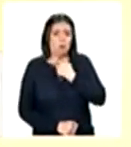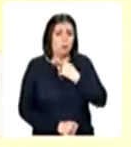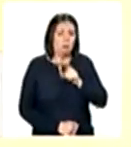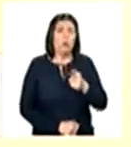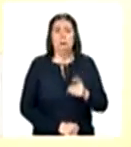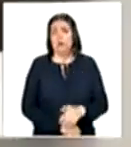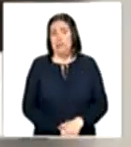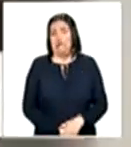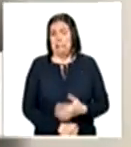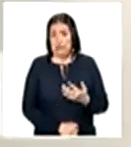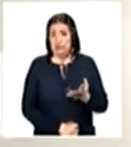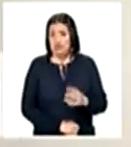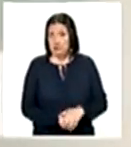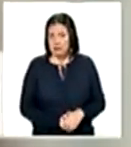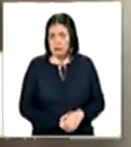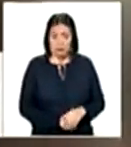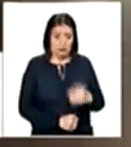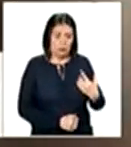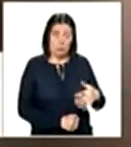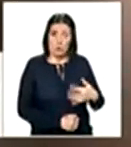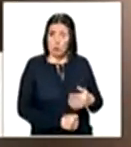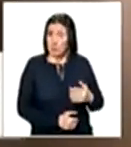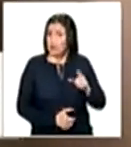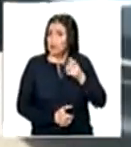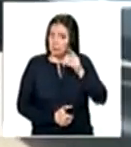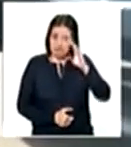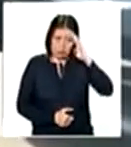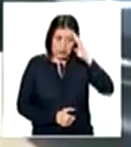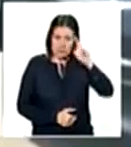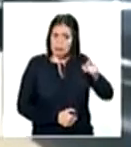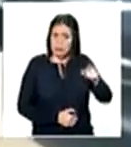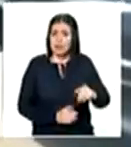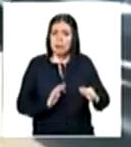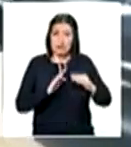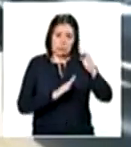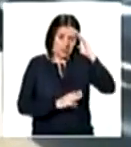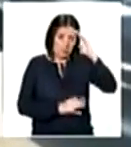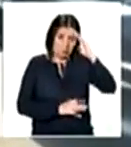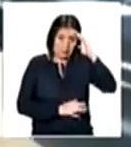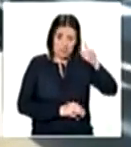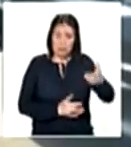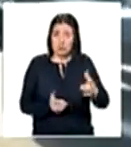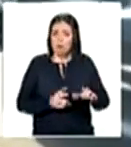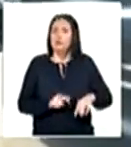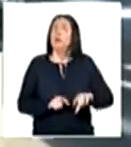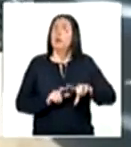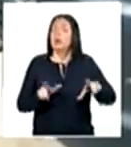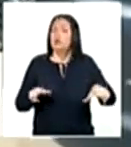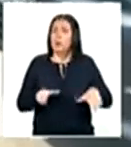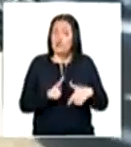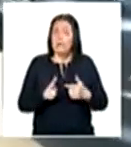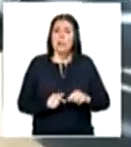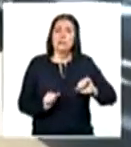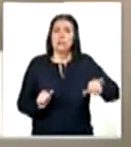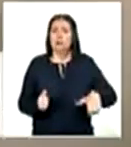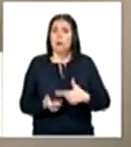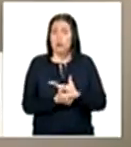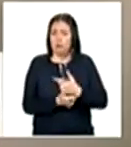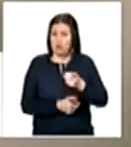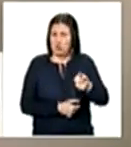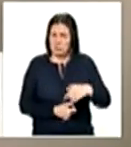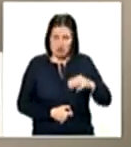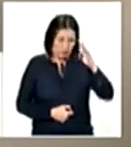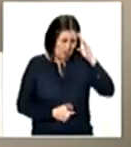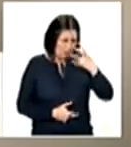A ver, ya. Quien la atiende es un policía de la comisaría Mariscal Cáceres de San Juan del Urigancho. El agente está